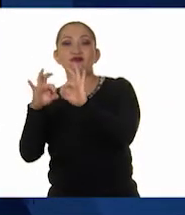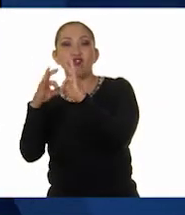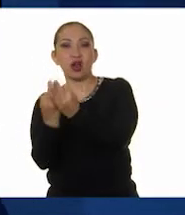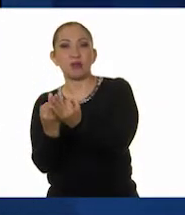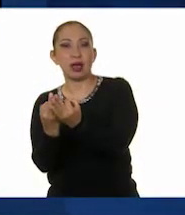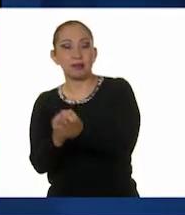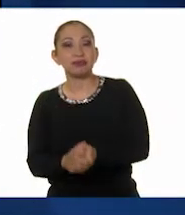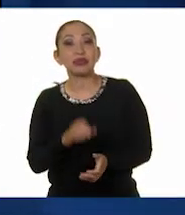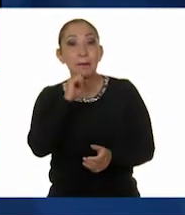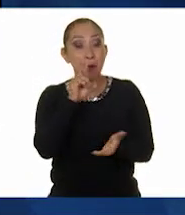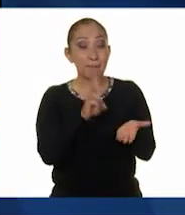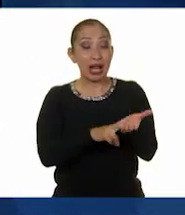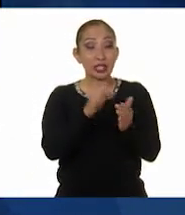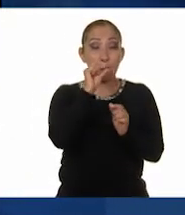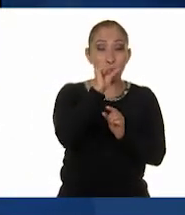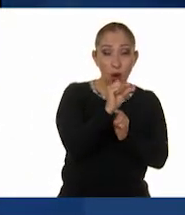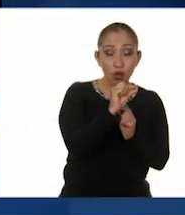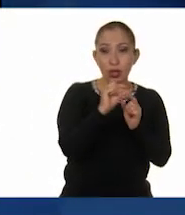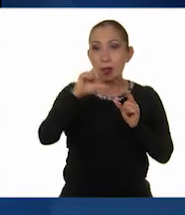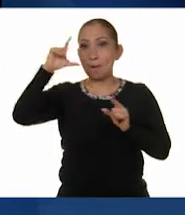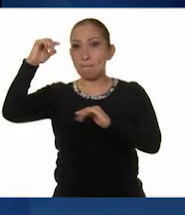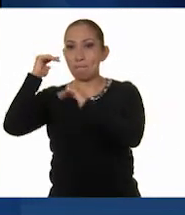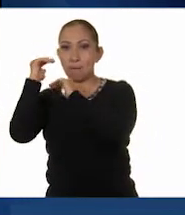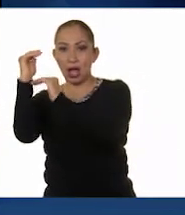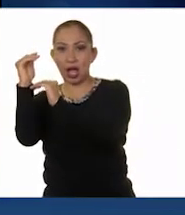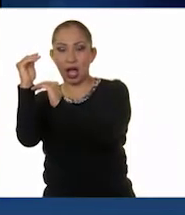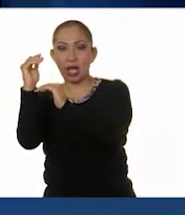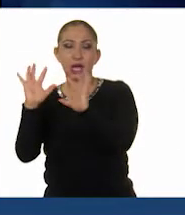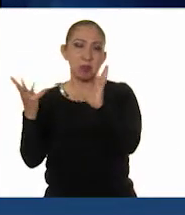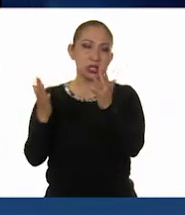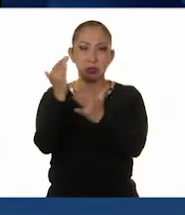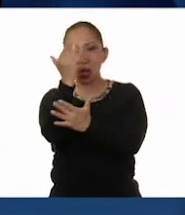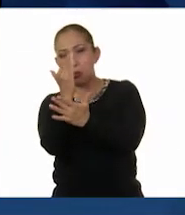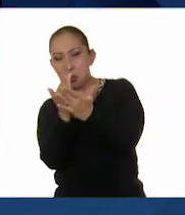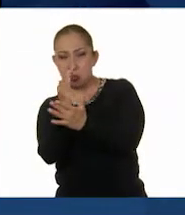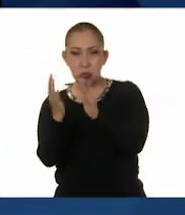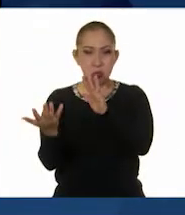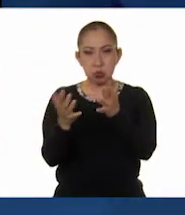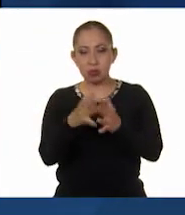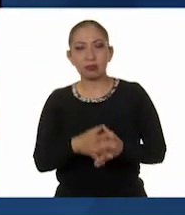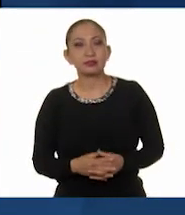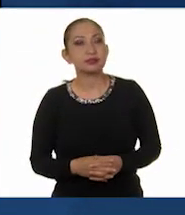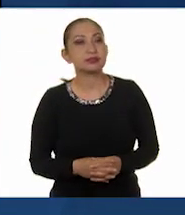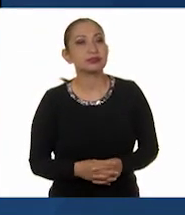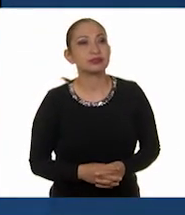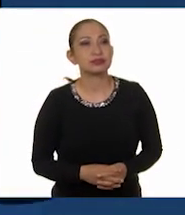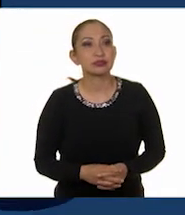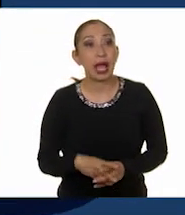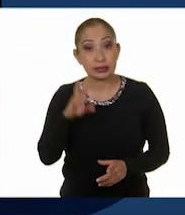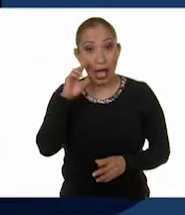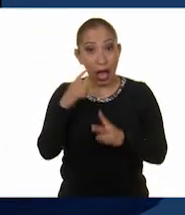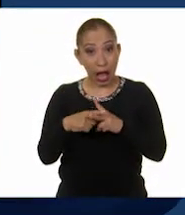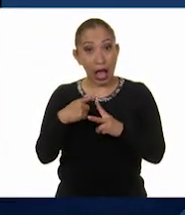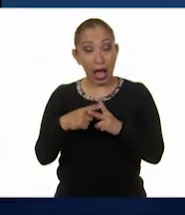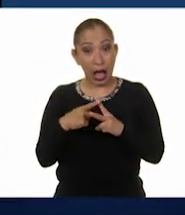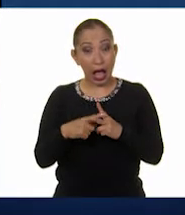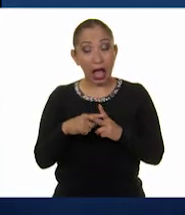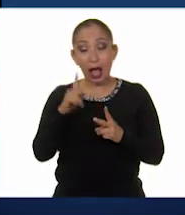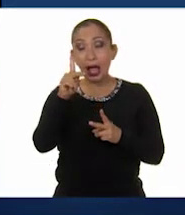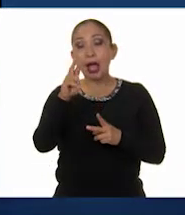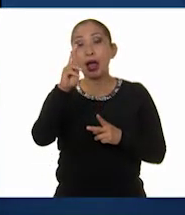como los precios mínimo, máximo y promedio de cada uno. Ya están calculados los promedios